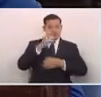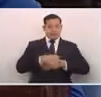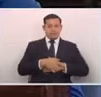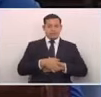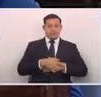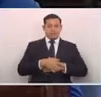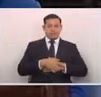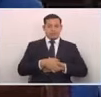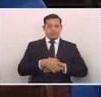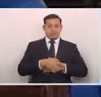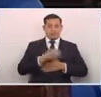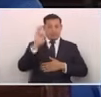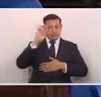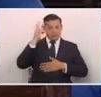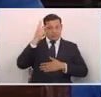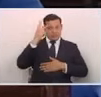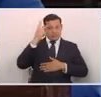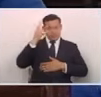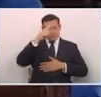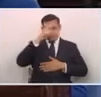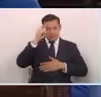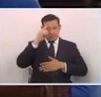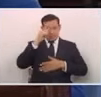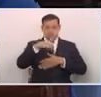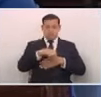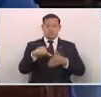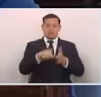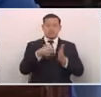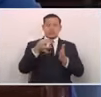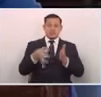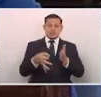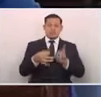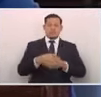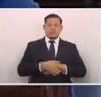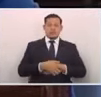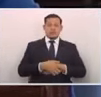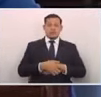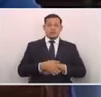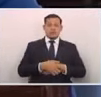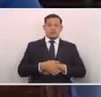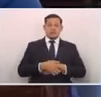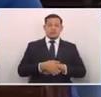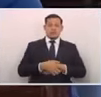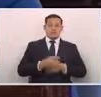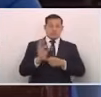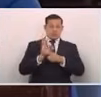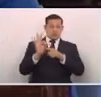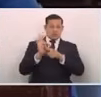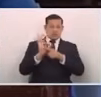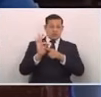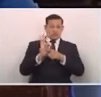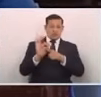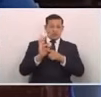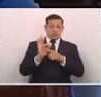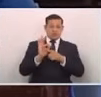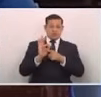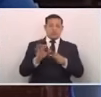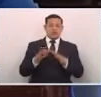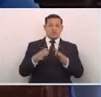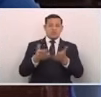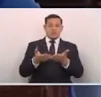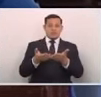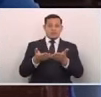con respecto al accionar de esta Asamblea Legislativa es la eficacia y la